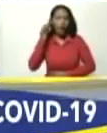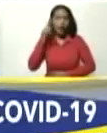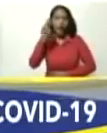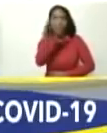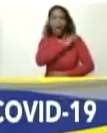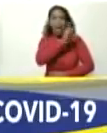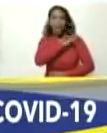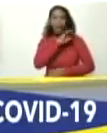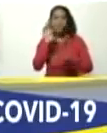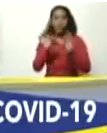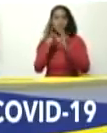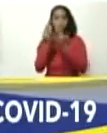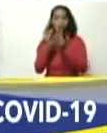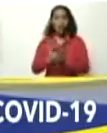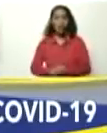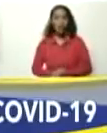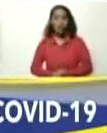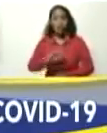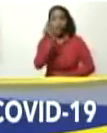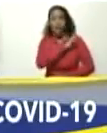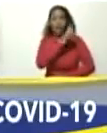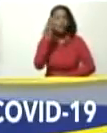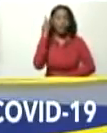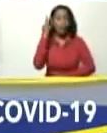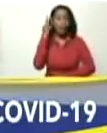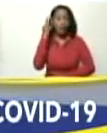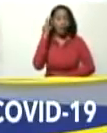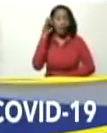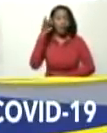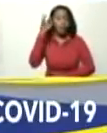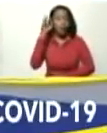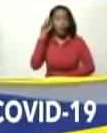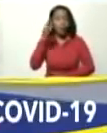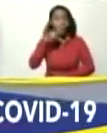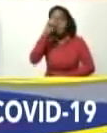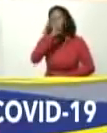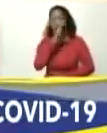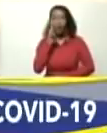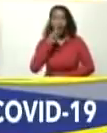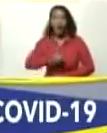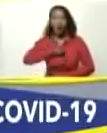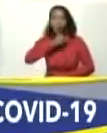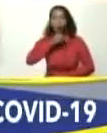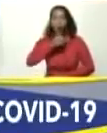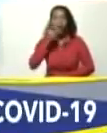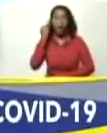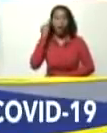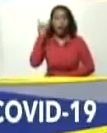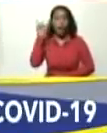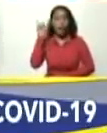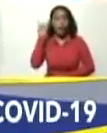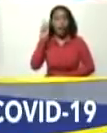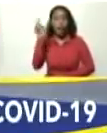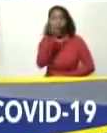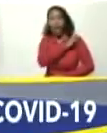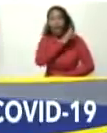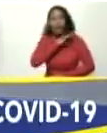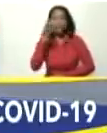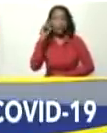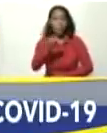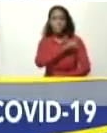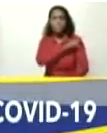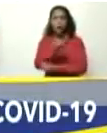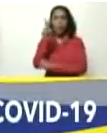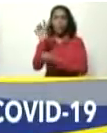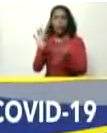de familia. Jefa, la mujer madre, la mujer abuela, son jefas, mandan pues